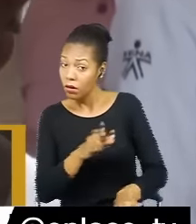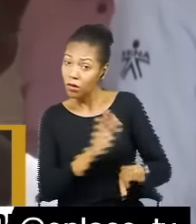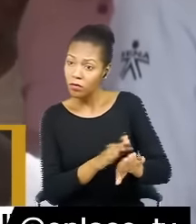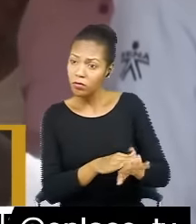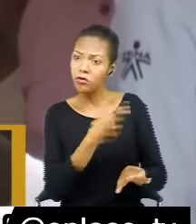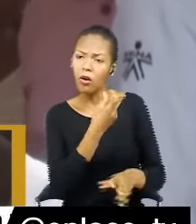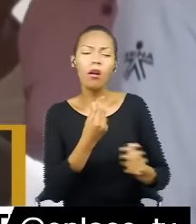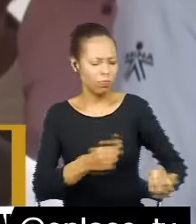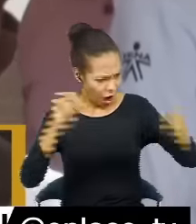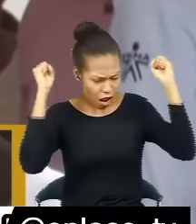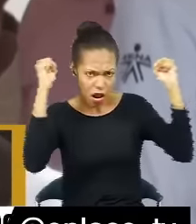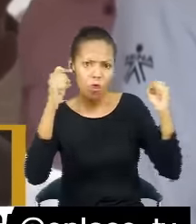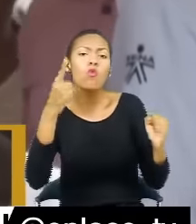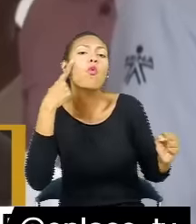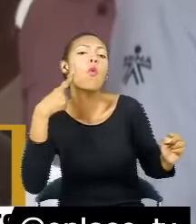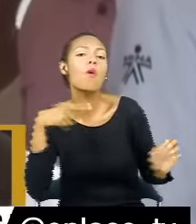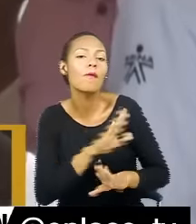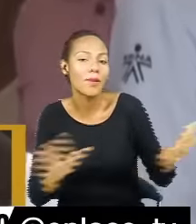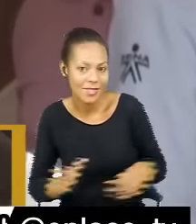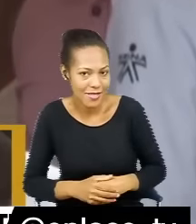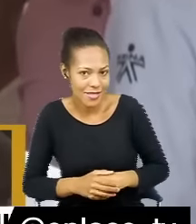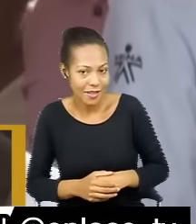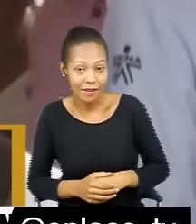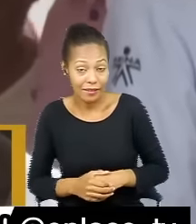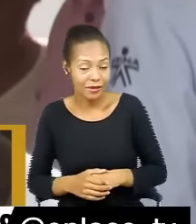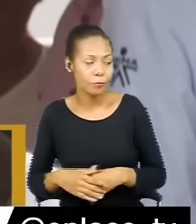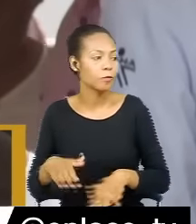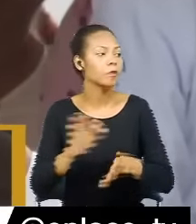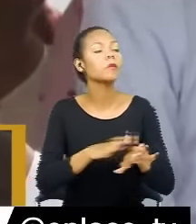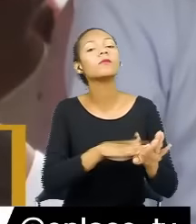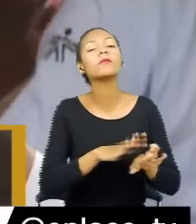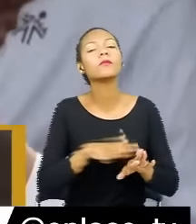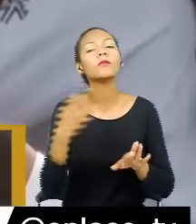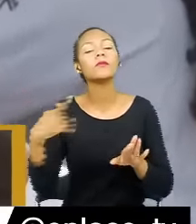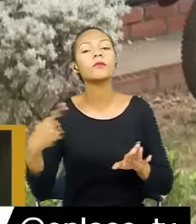jornada de protesta, fue el día nomás, en la cual